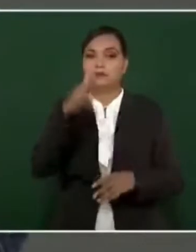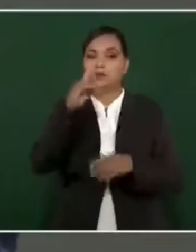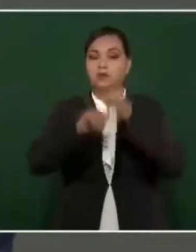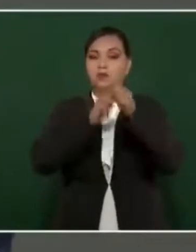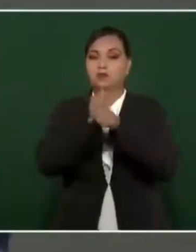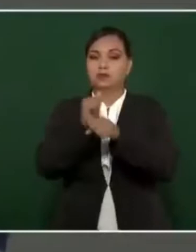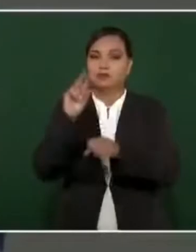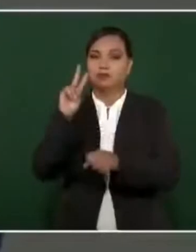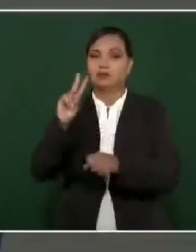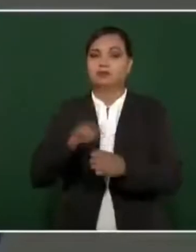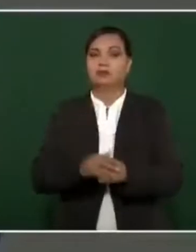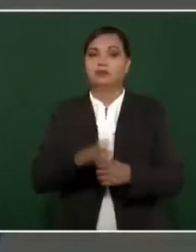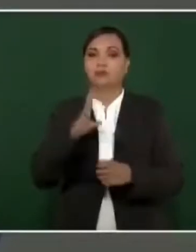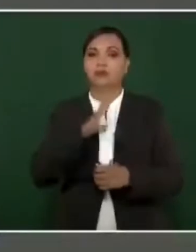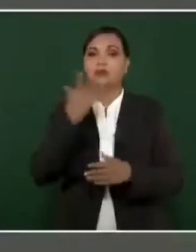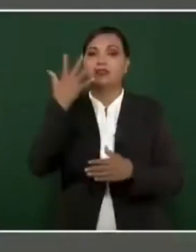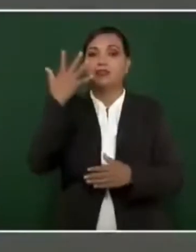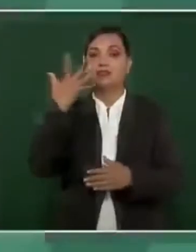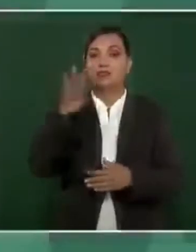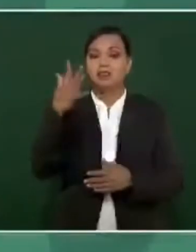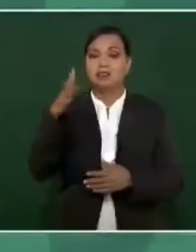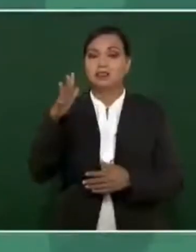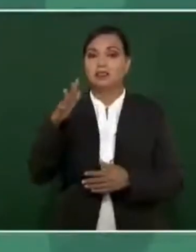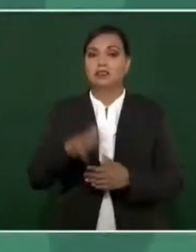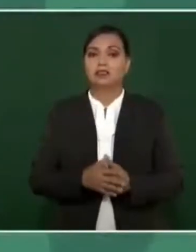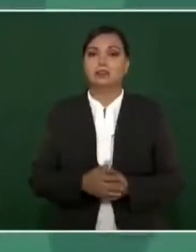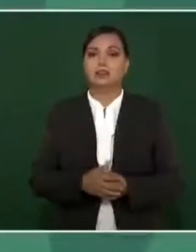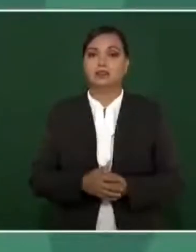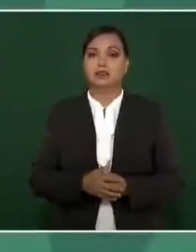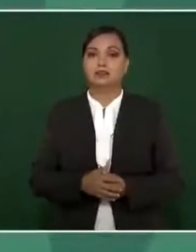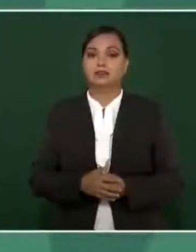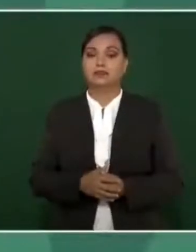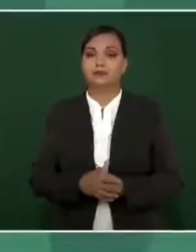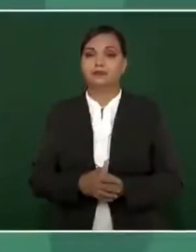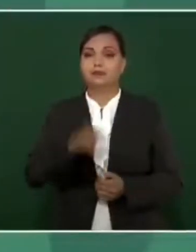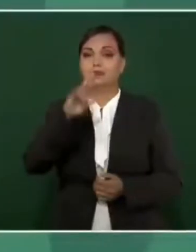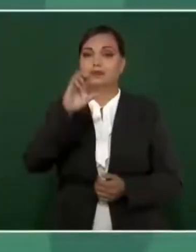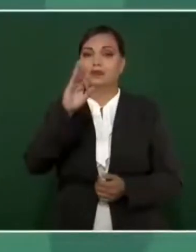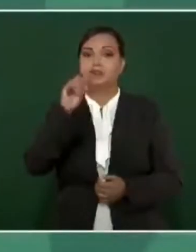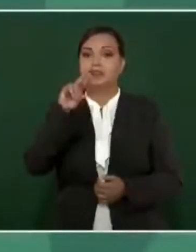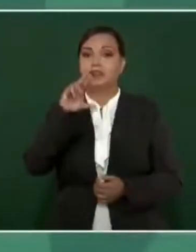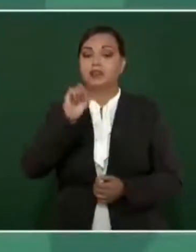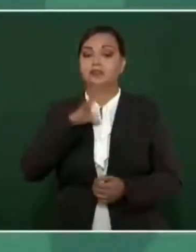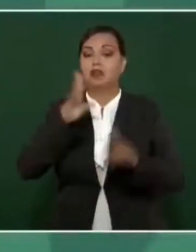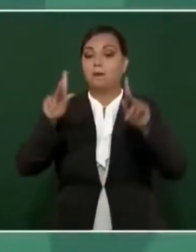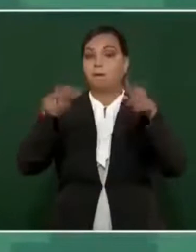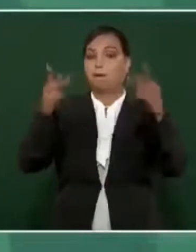refinerías en venta a precios muy bajos.